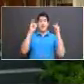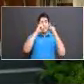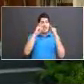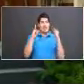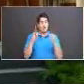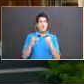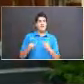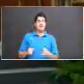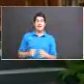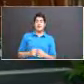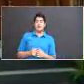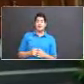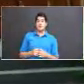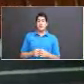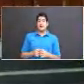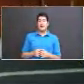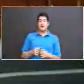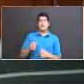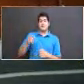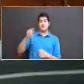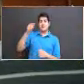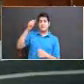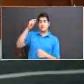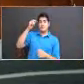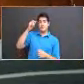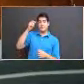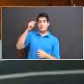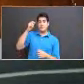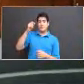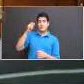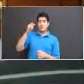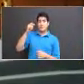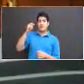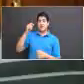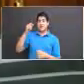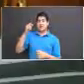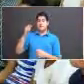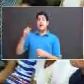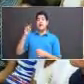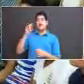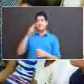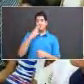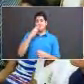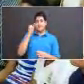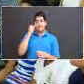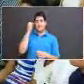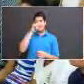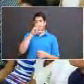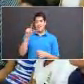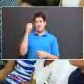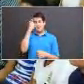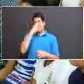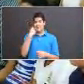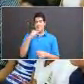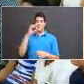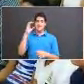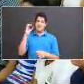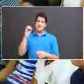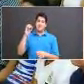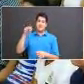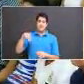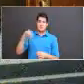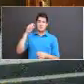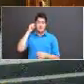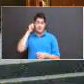idolatrando a Gilson. Y se echan el baile ese, el caballo.